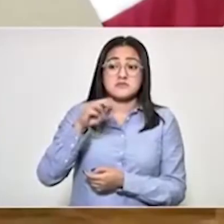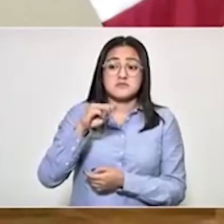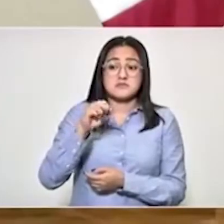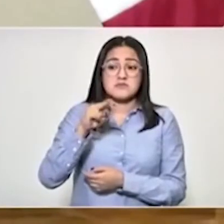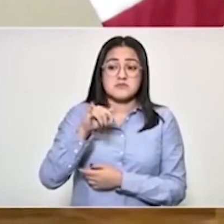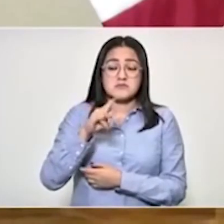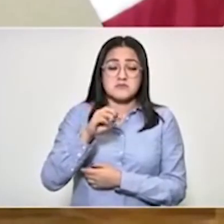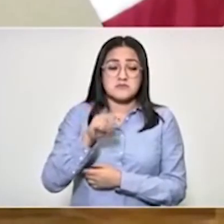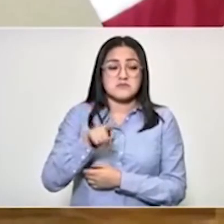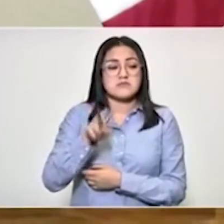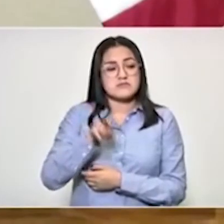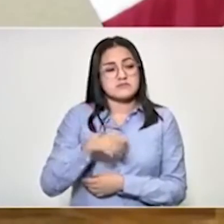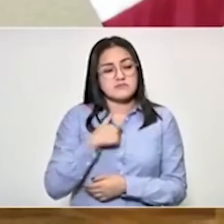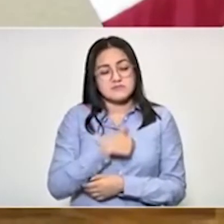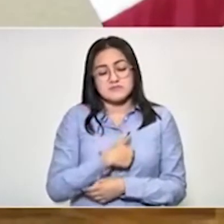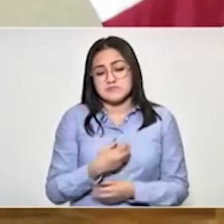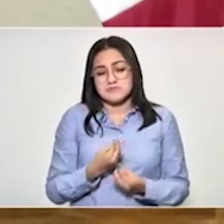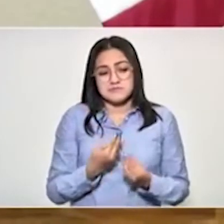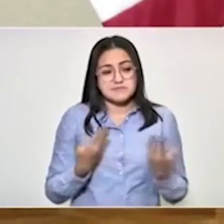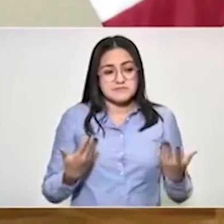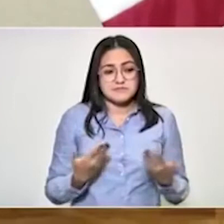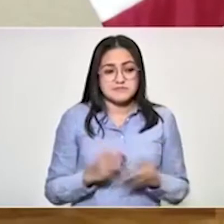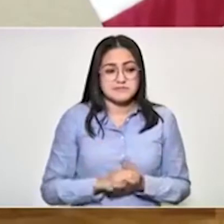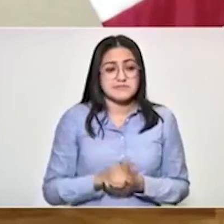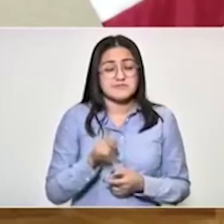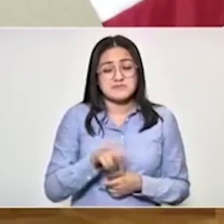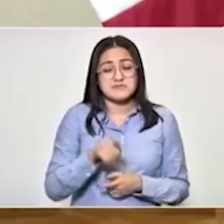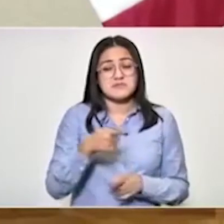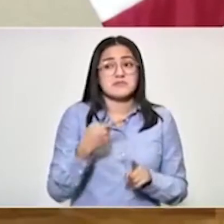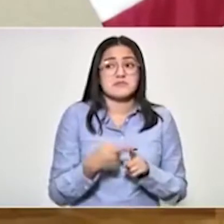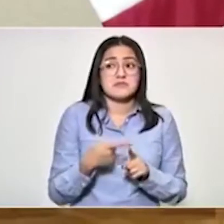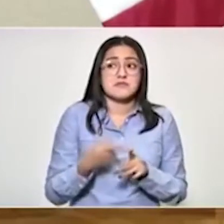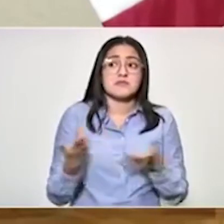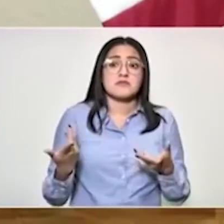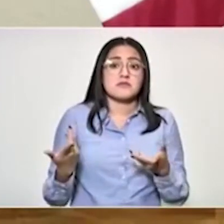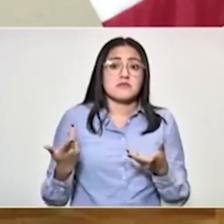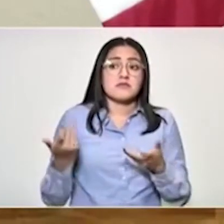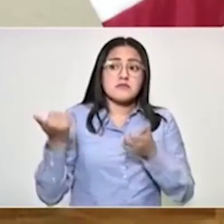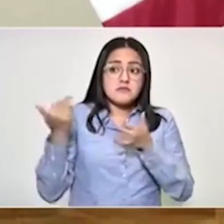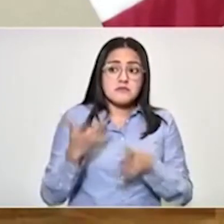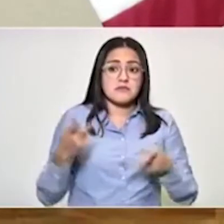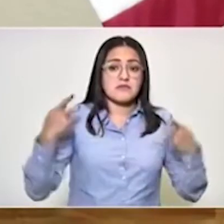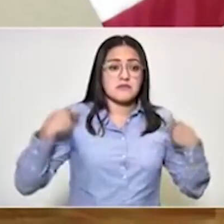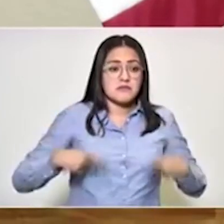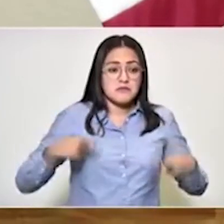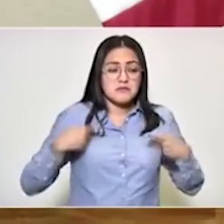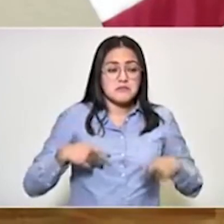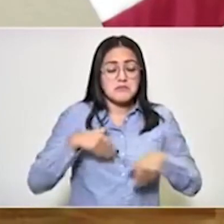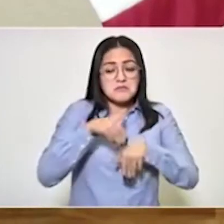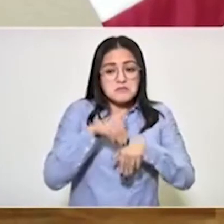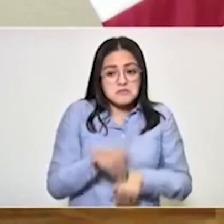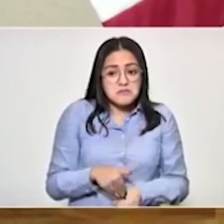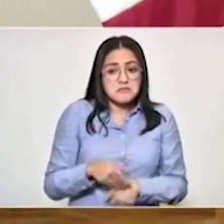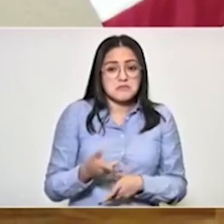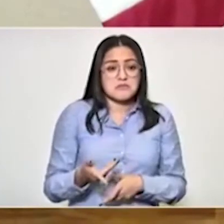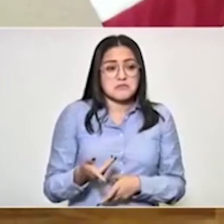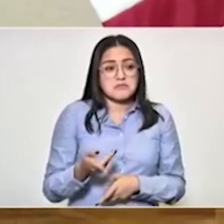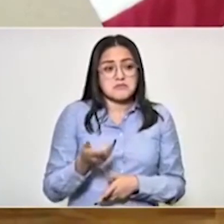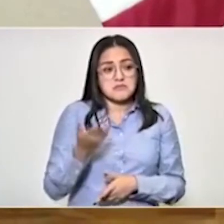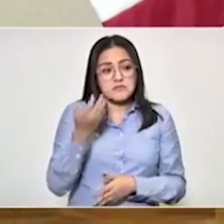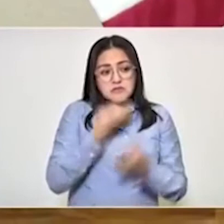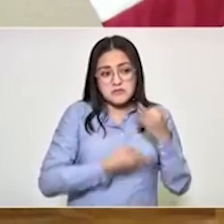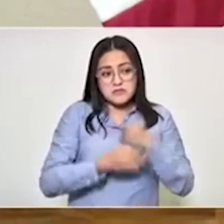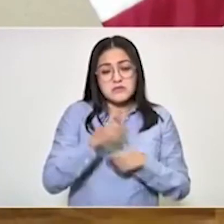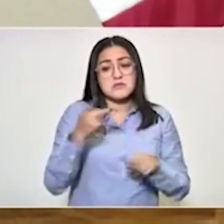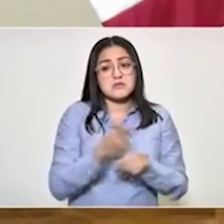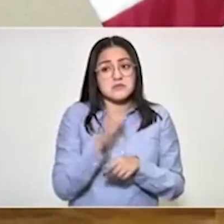y el lamento mucho que sean traídos a sabiendas de todo